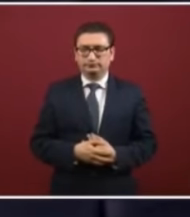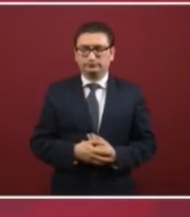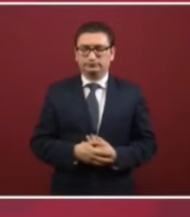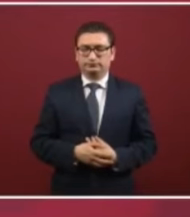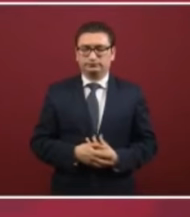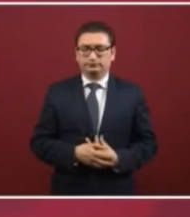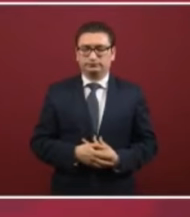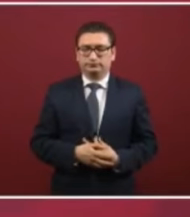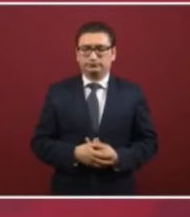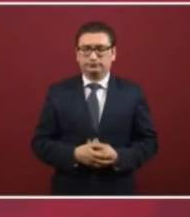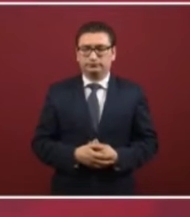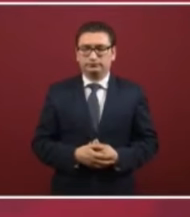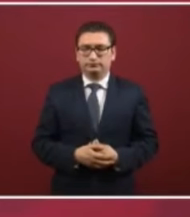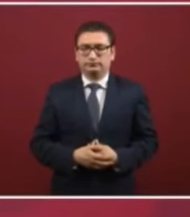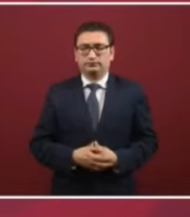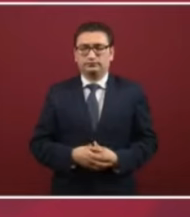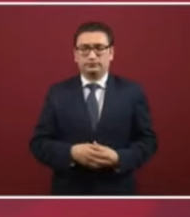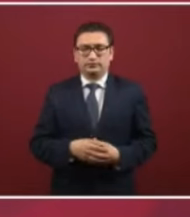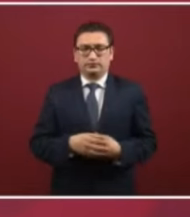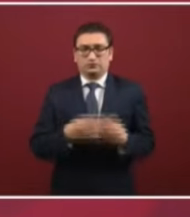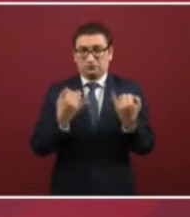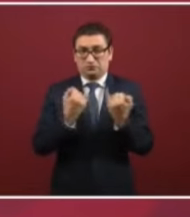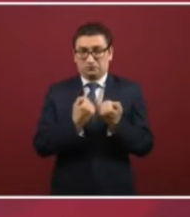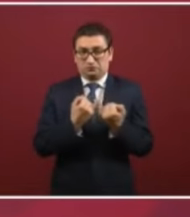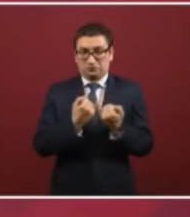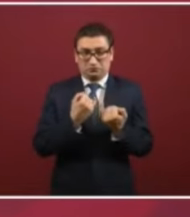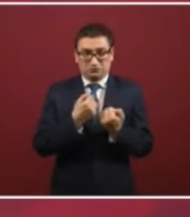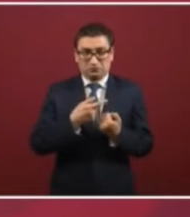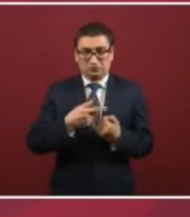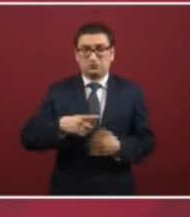además, con una mentalidad